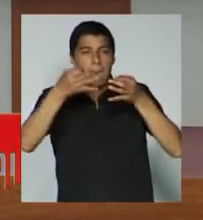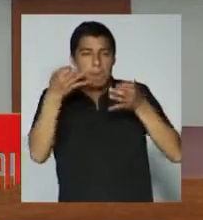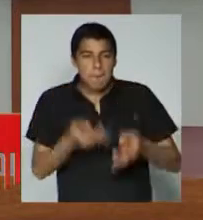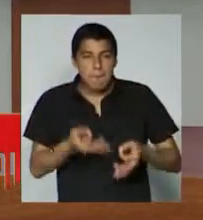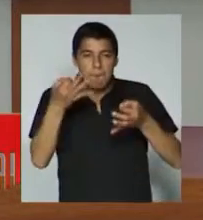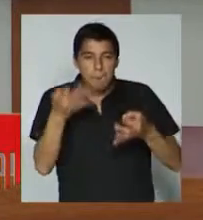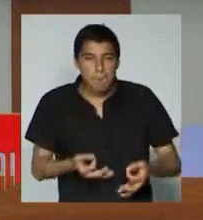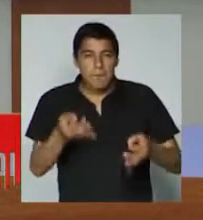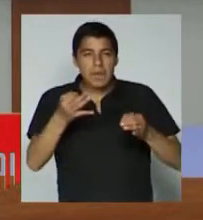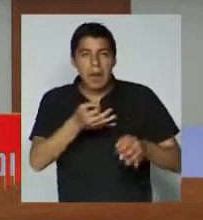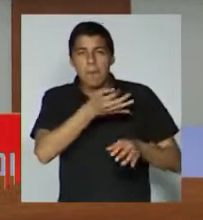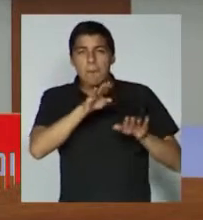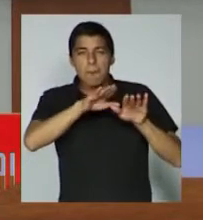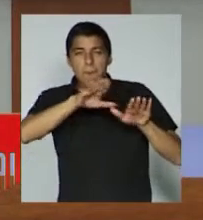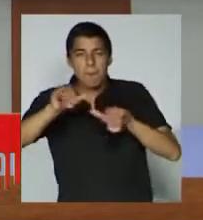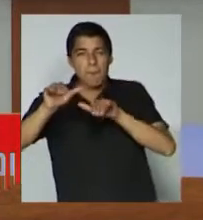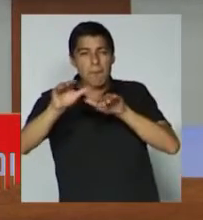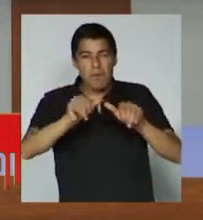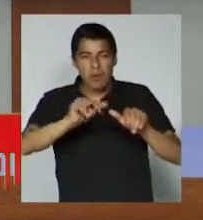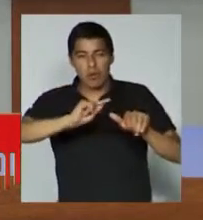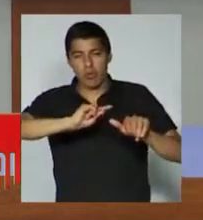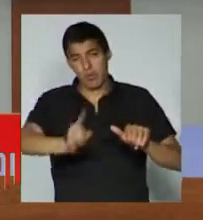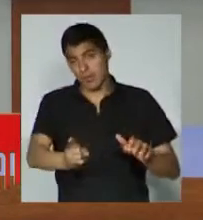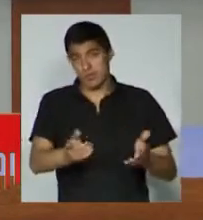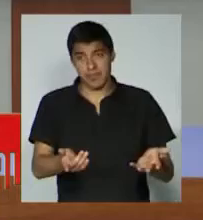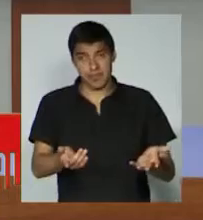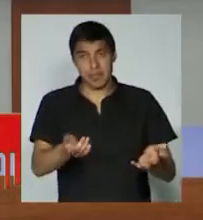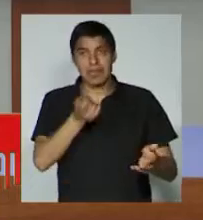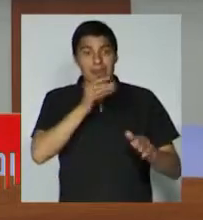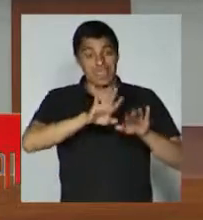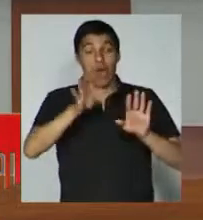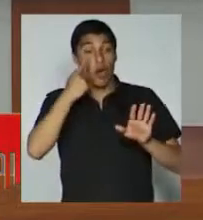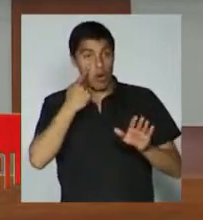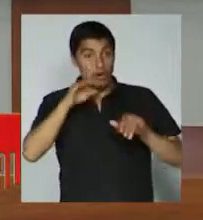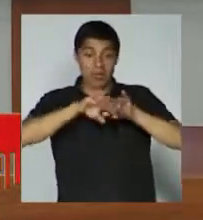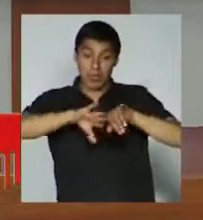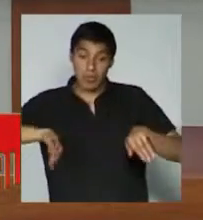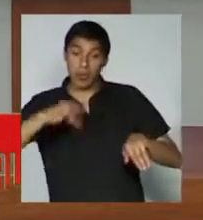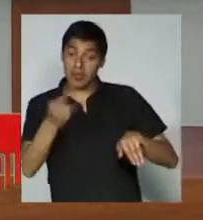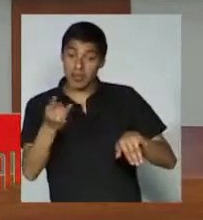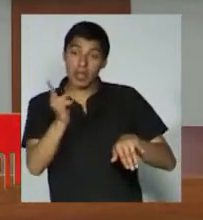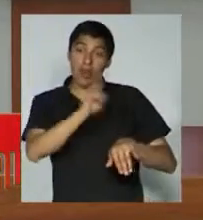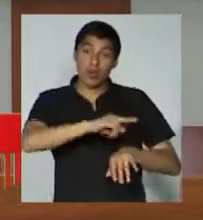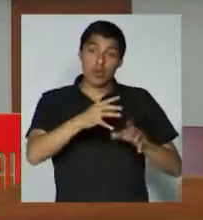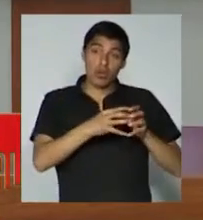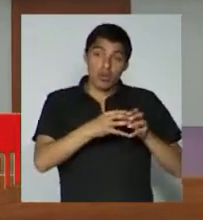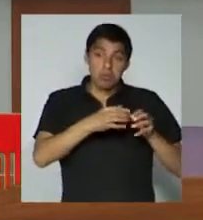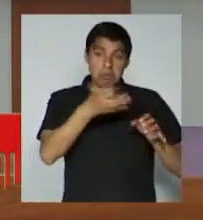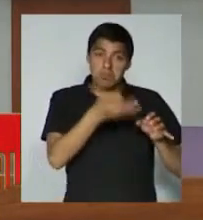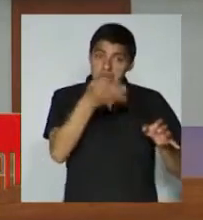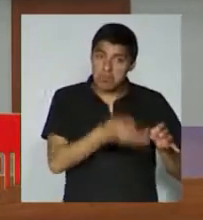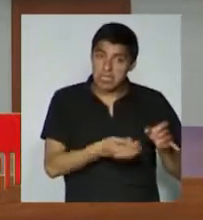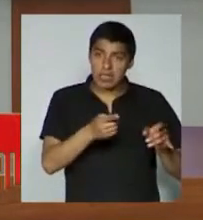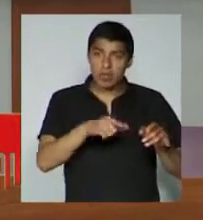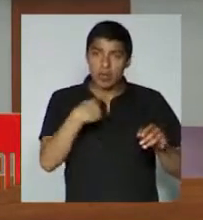es muy extraño porque vos tenés, digamos, a ver, separemos rápidamente chantas que publican o que hablan según cómo sea, y empresas